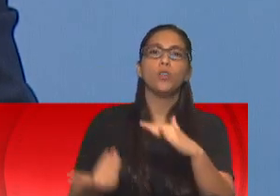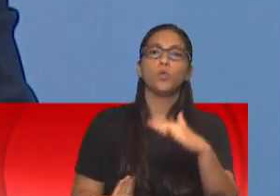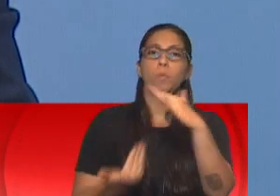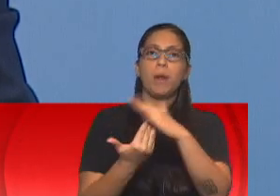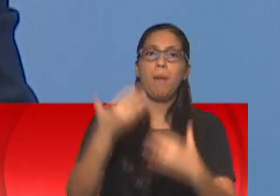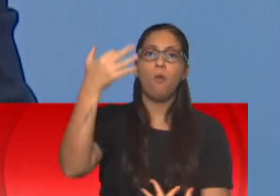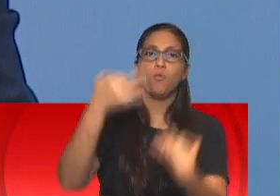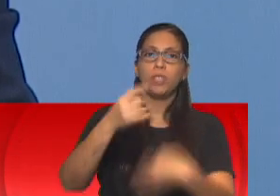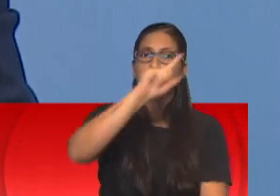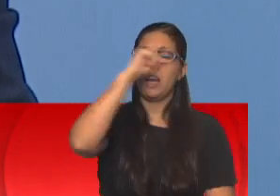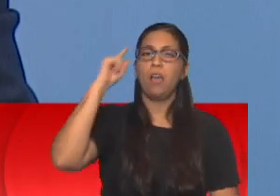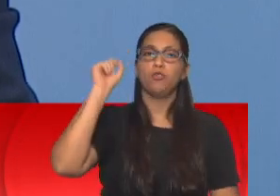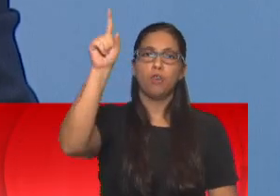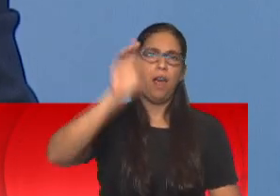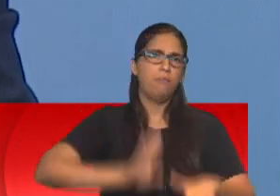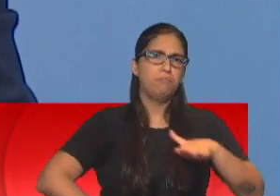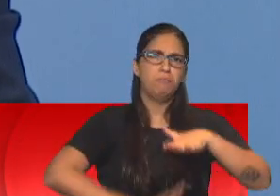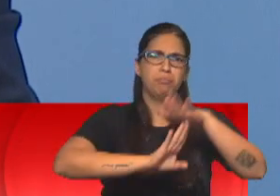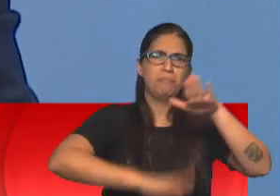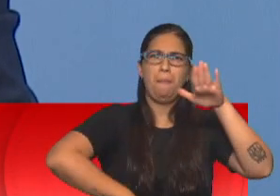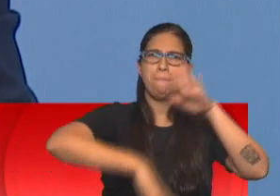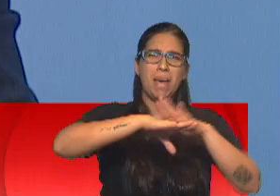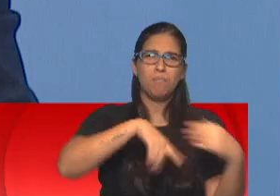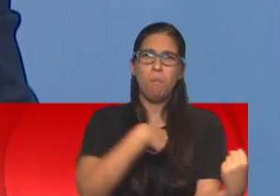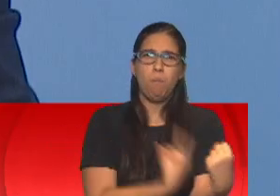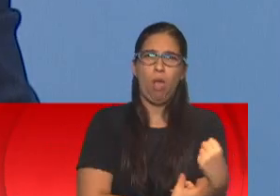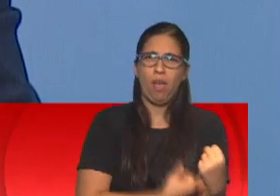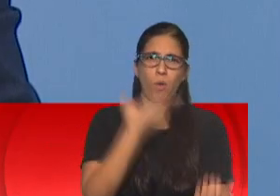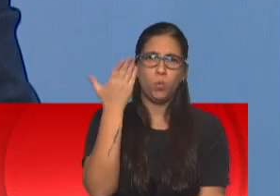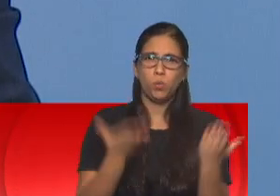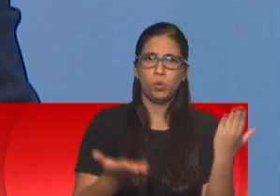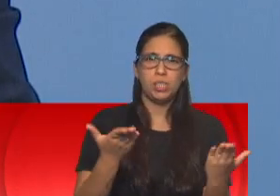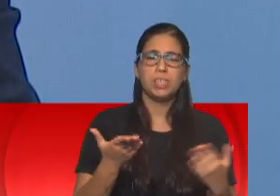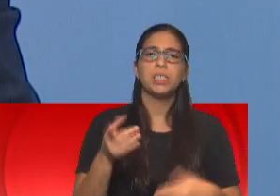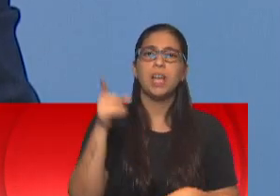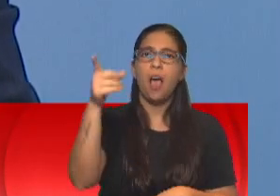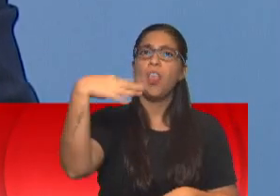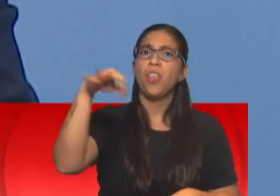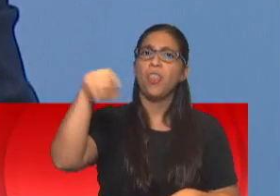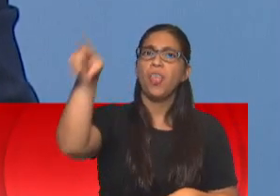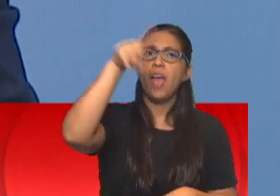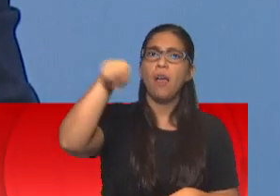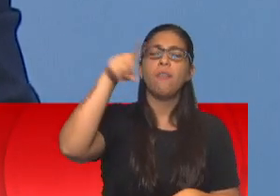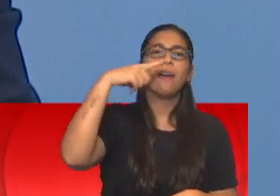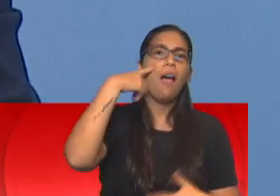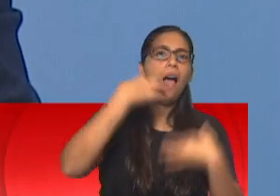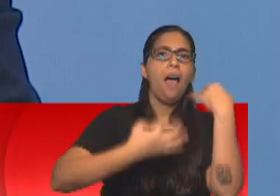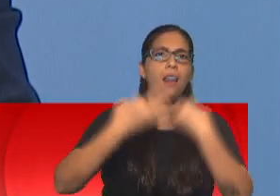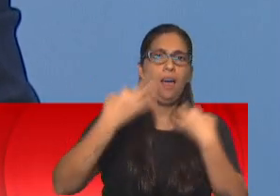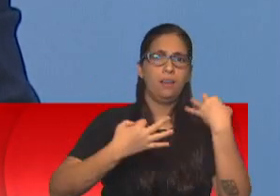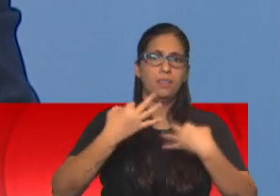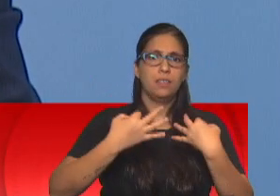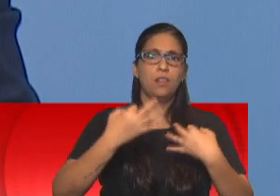el máximo tribunal y la cúspide del Poder Judicial, efectúe un análisis